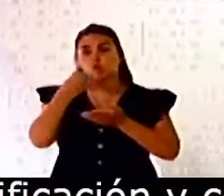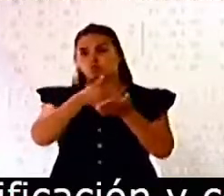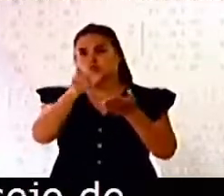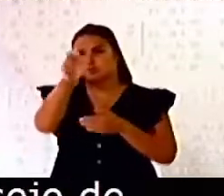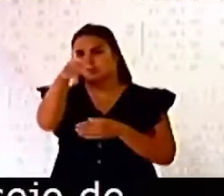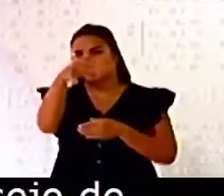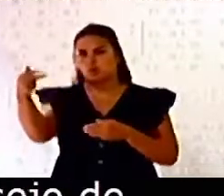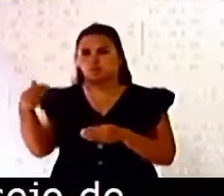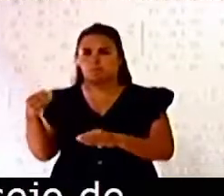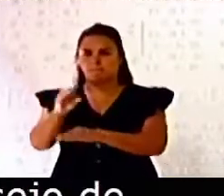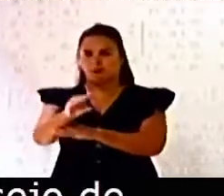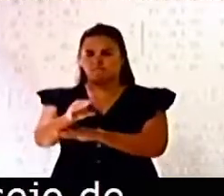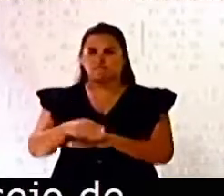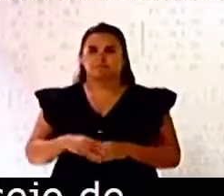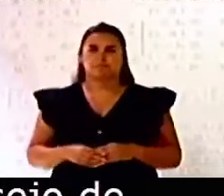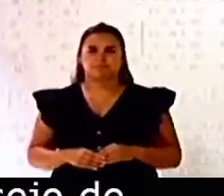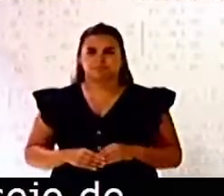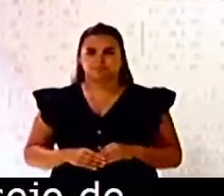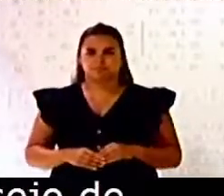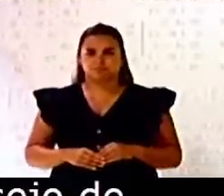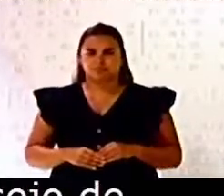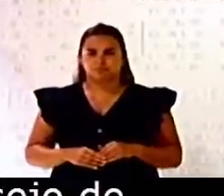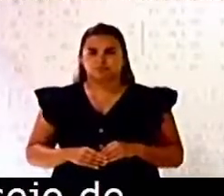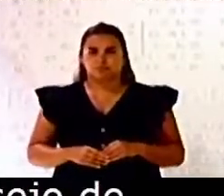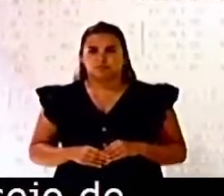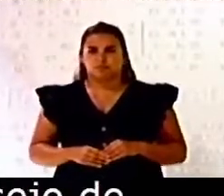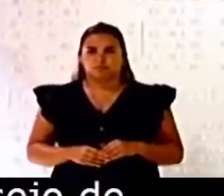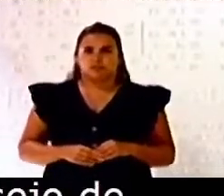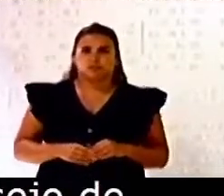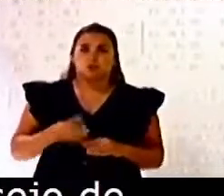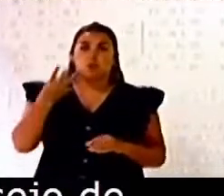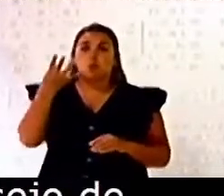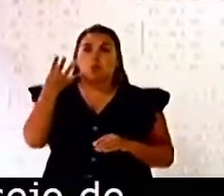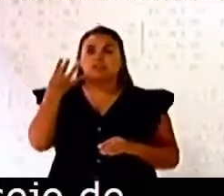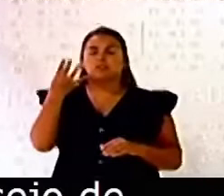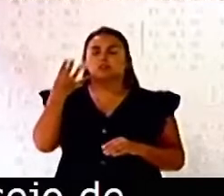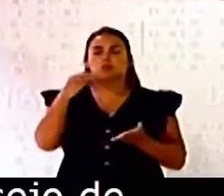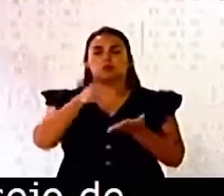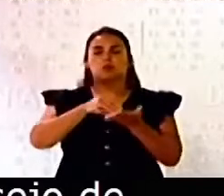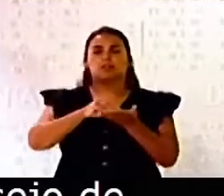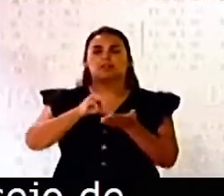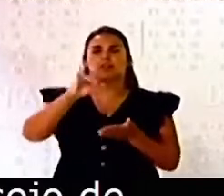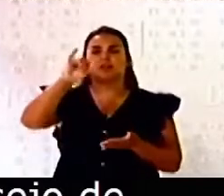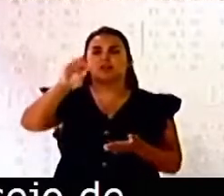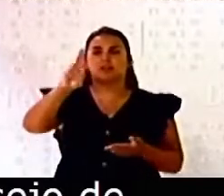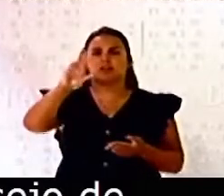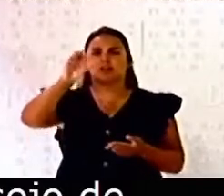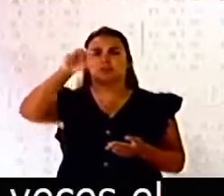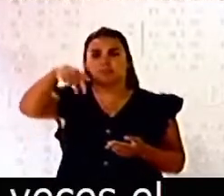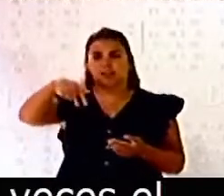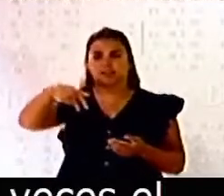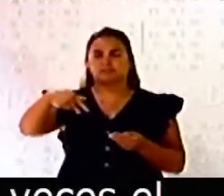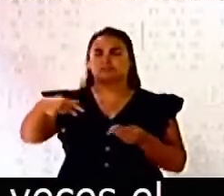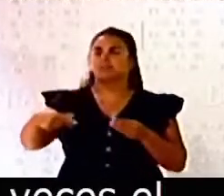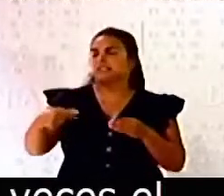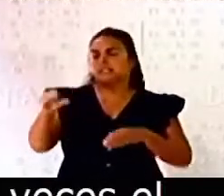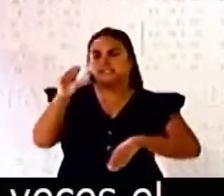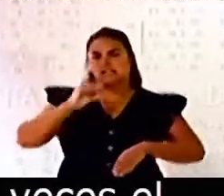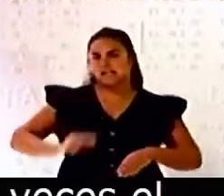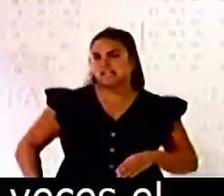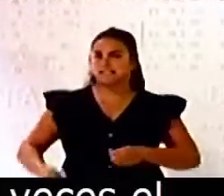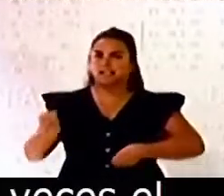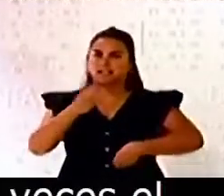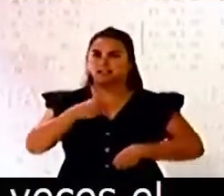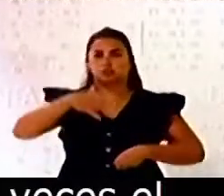euros, elevamos a 4 veces el IPREN, establecido como requisito de renta de ingresos brutos